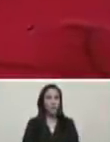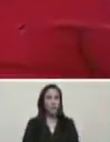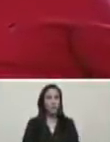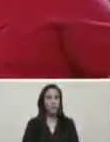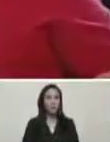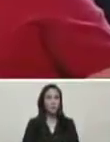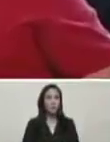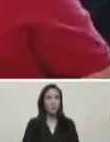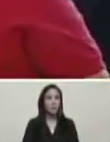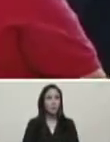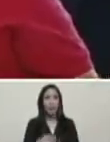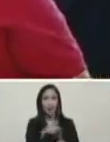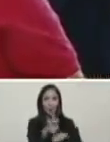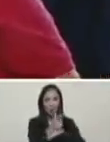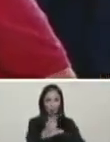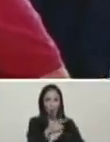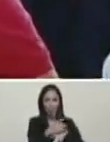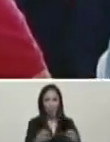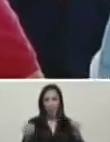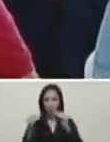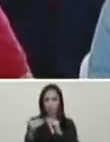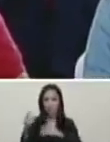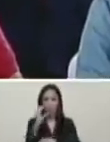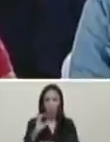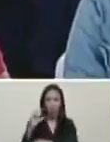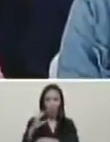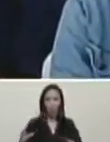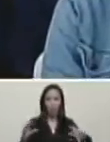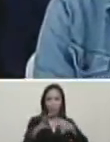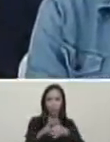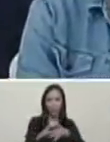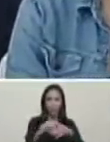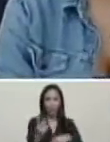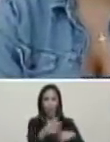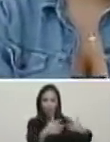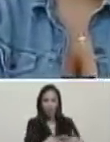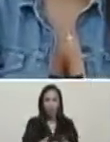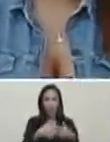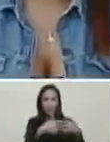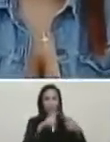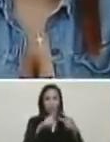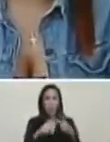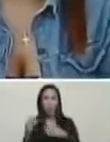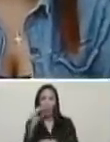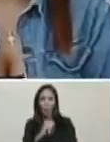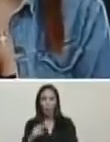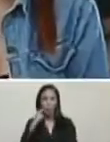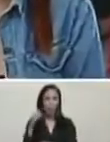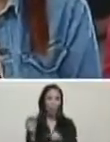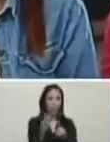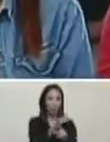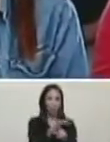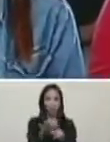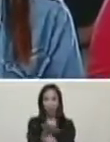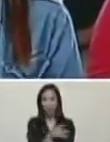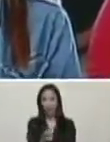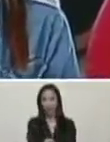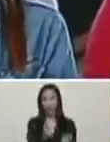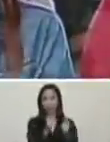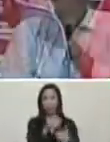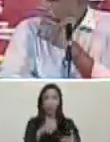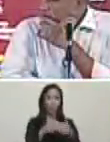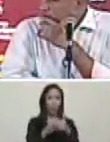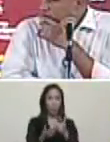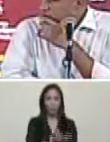con el gobierno lacayo de Colombia. Pura guerra psicológica, yo se lo digo al pueblo de